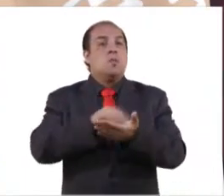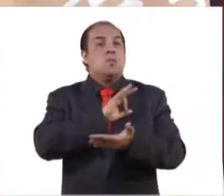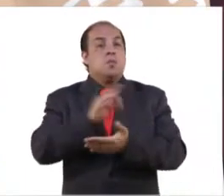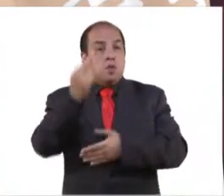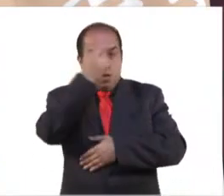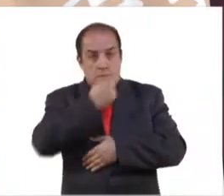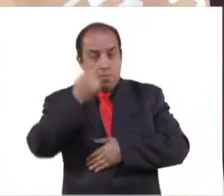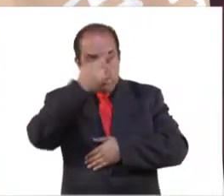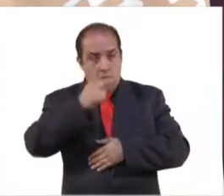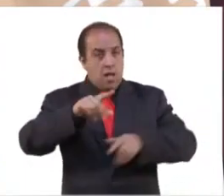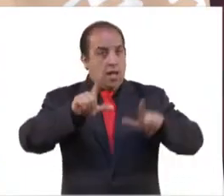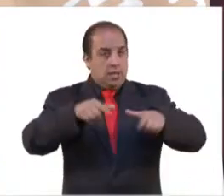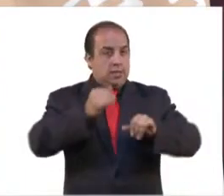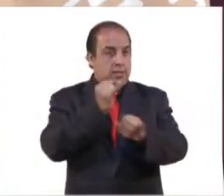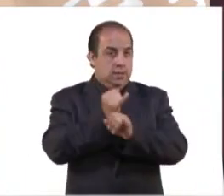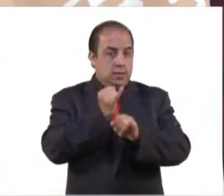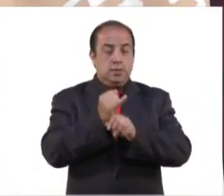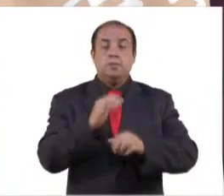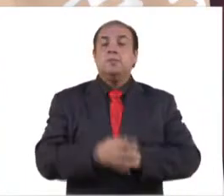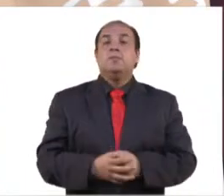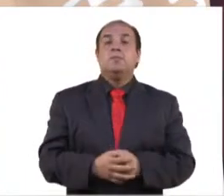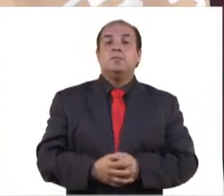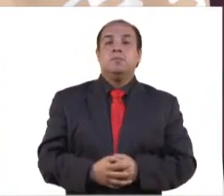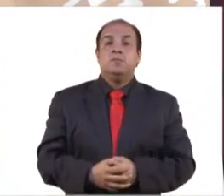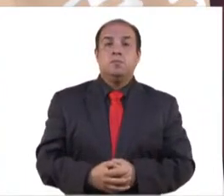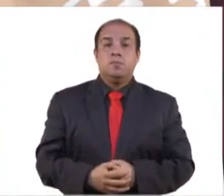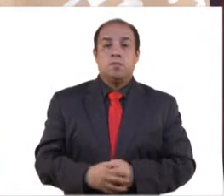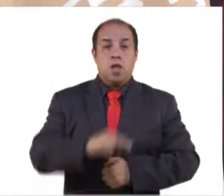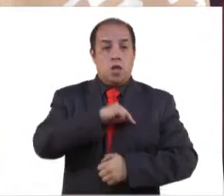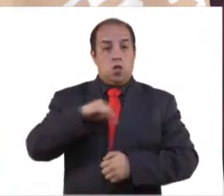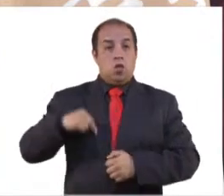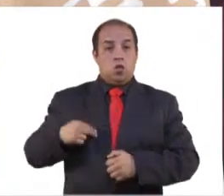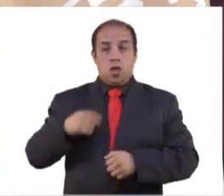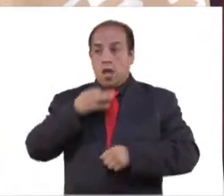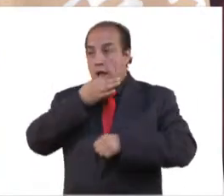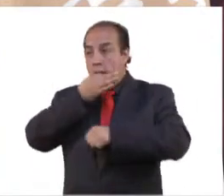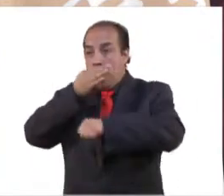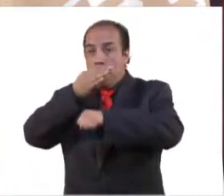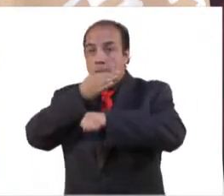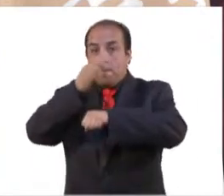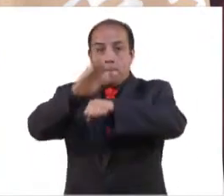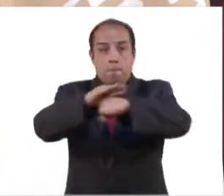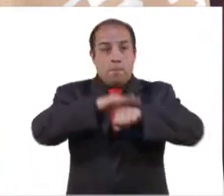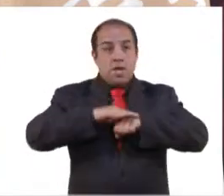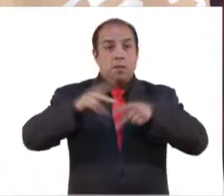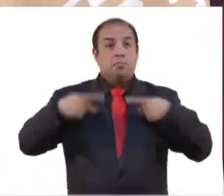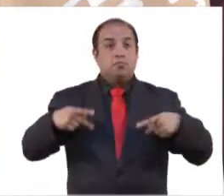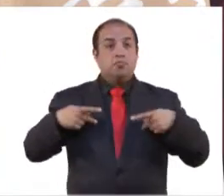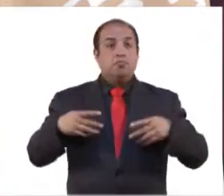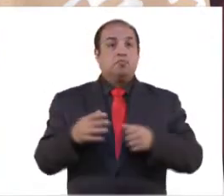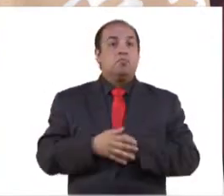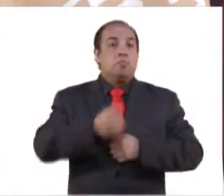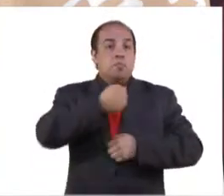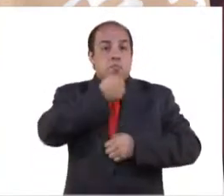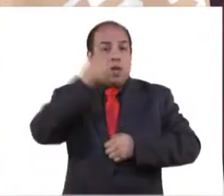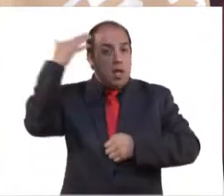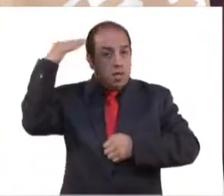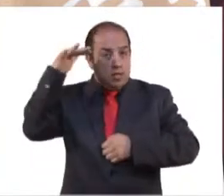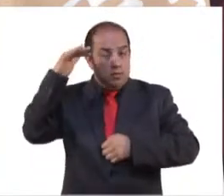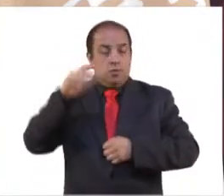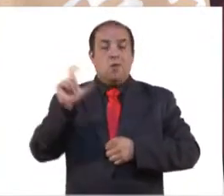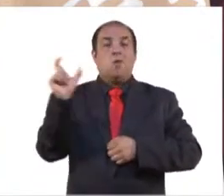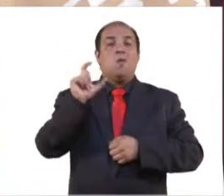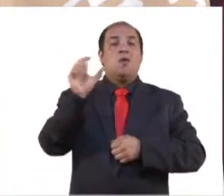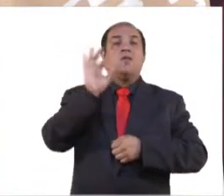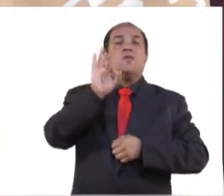manera electrónica. Así que de esta manera vamos a informar a todos los adultos mayores cuando les toca